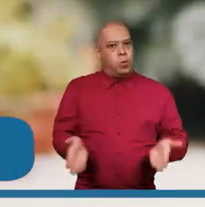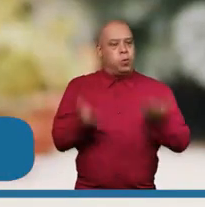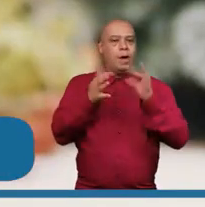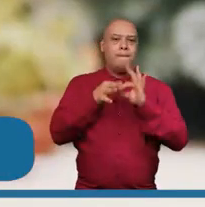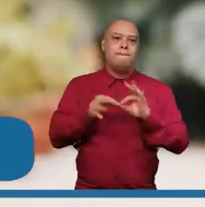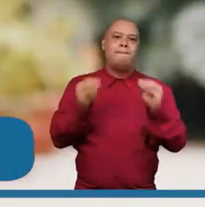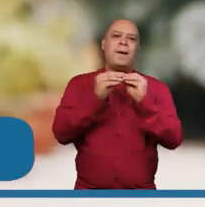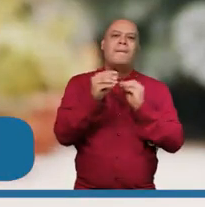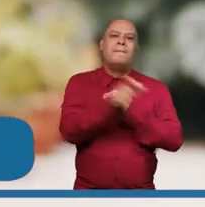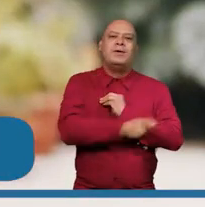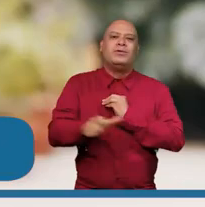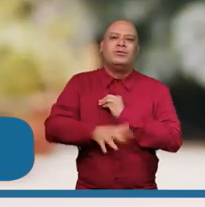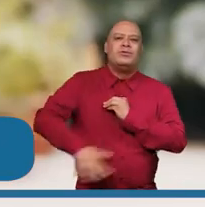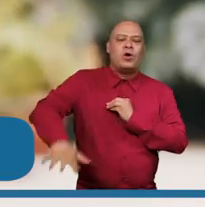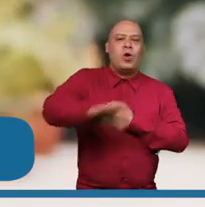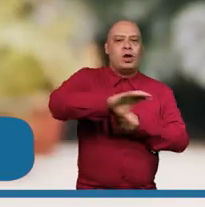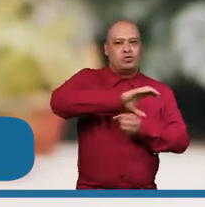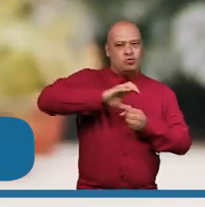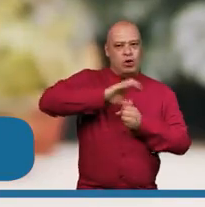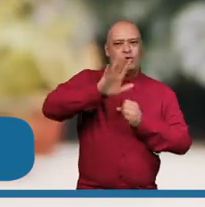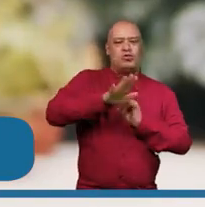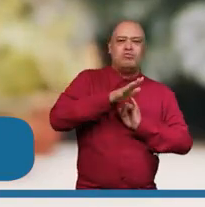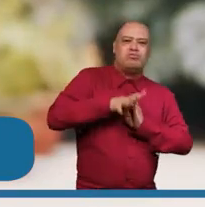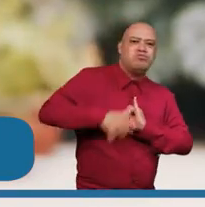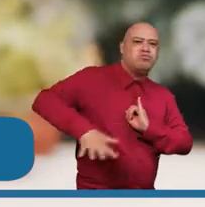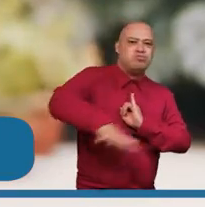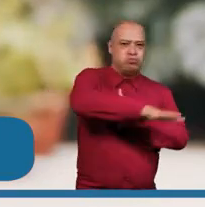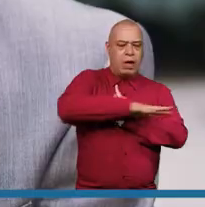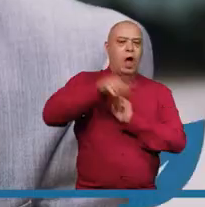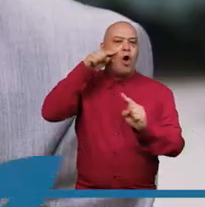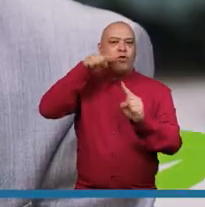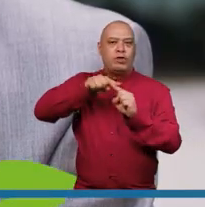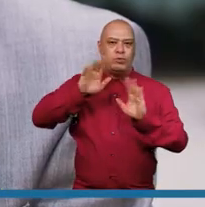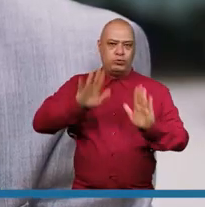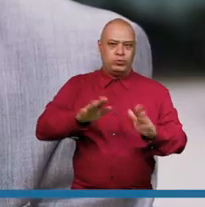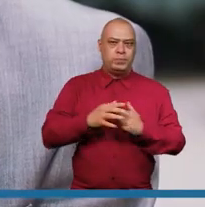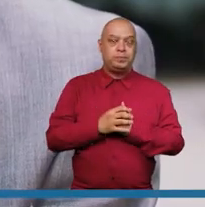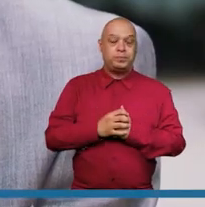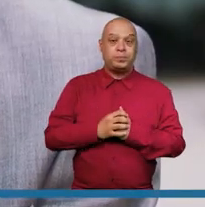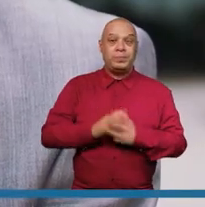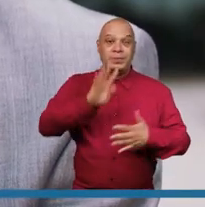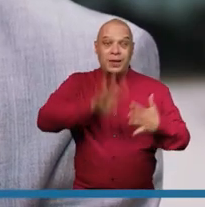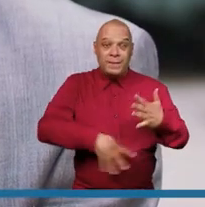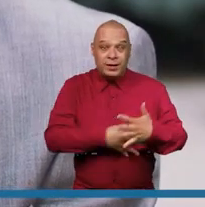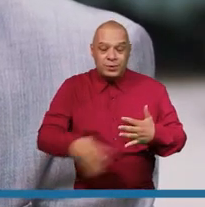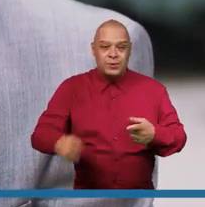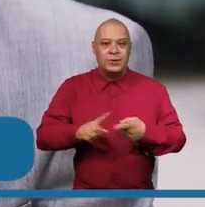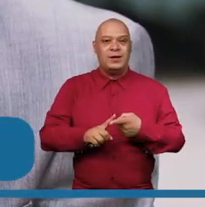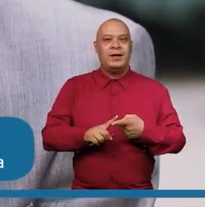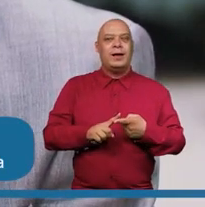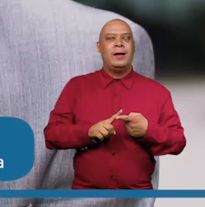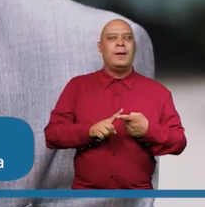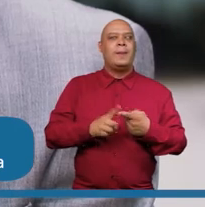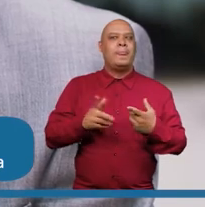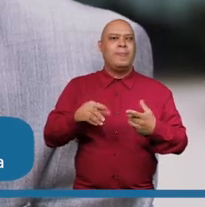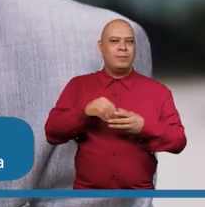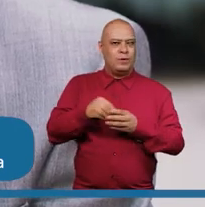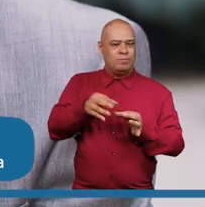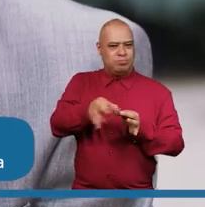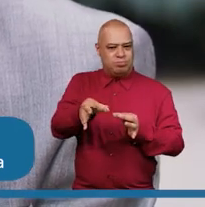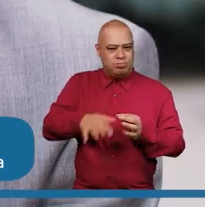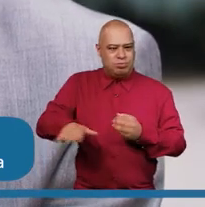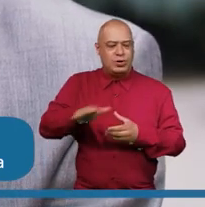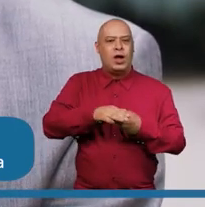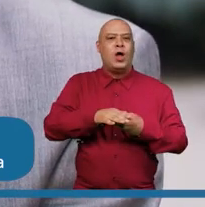iniciativa de estas zonas metropolitanas es precisamente eso. Barcelona, San Salvador, Bucaramanga, Valle de la